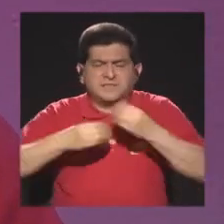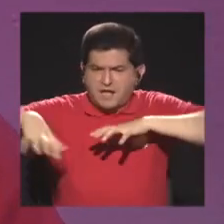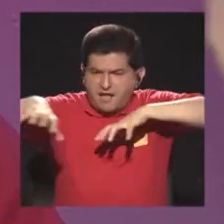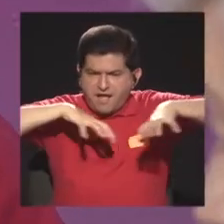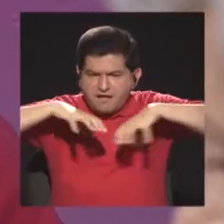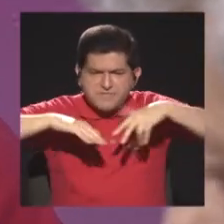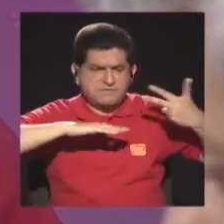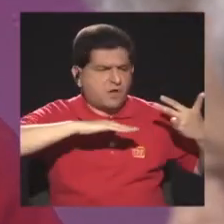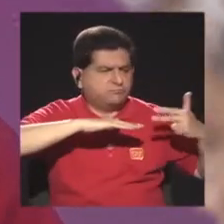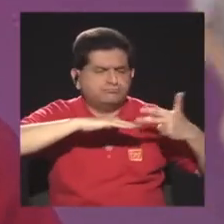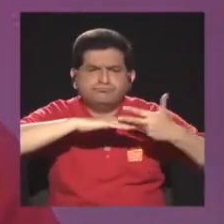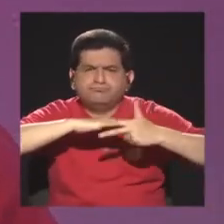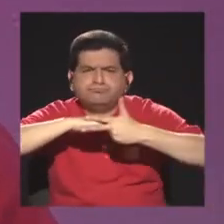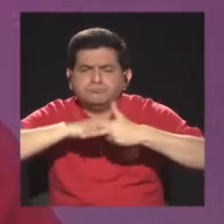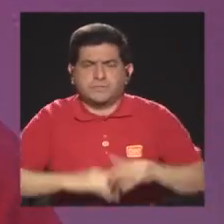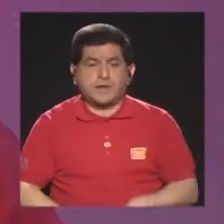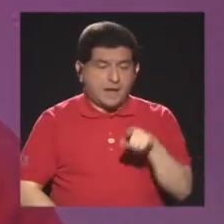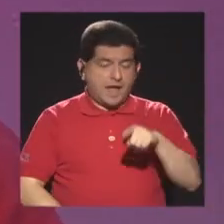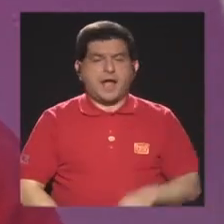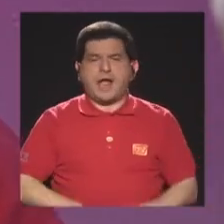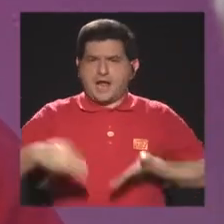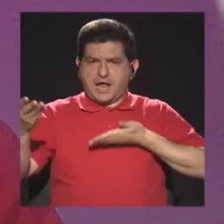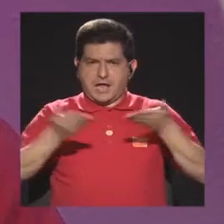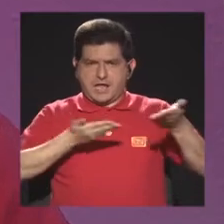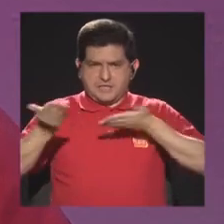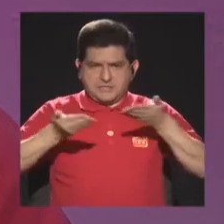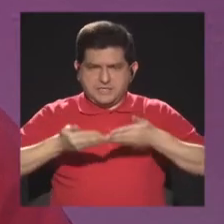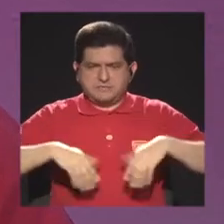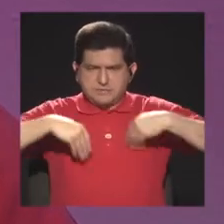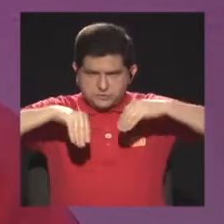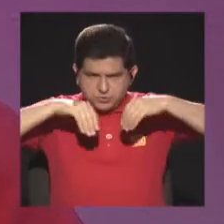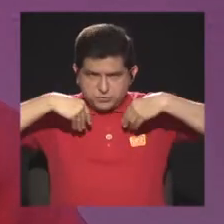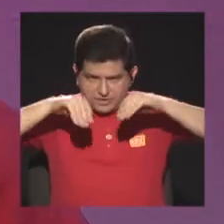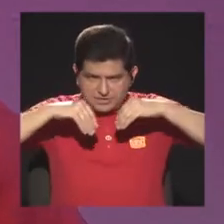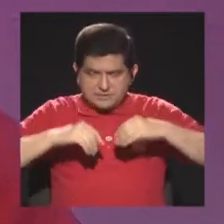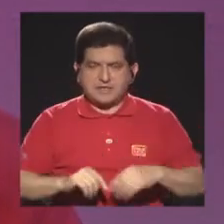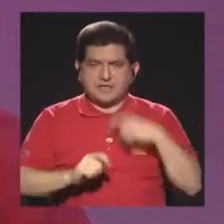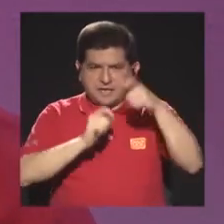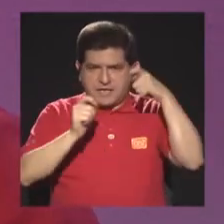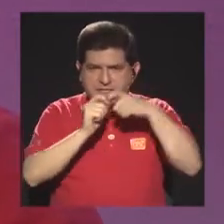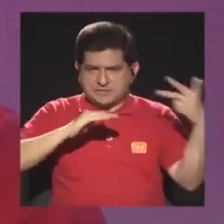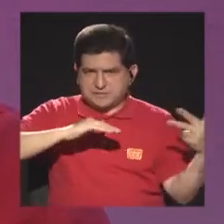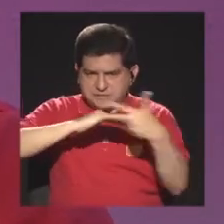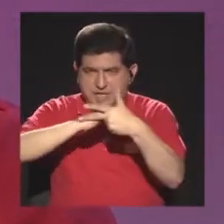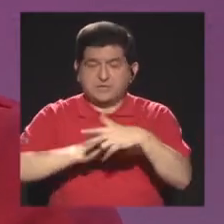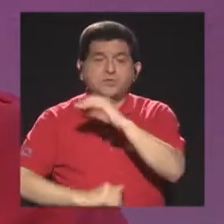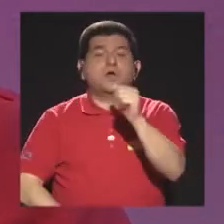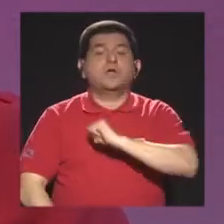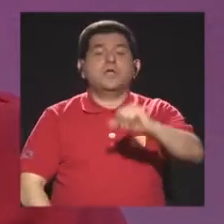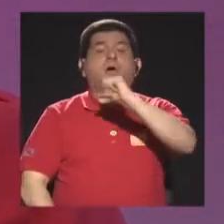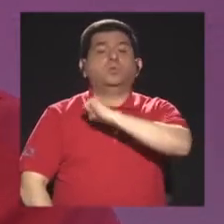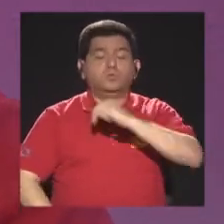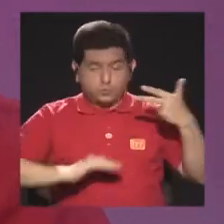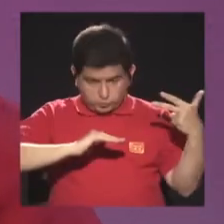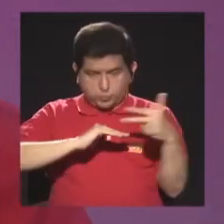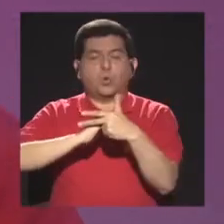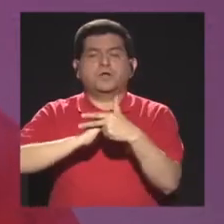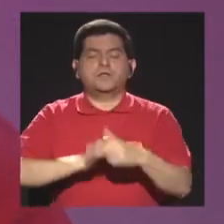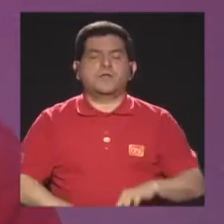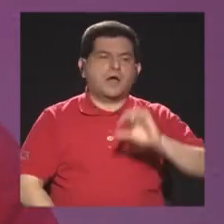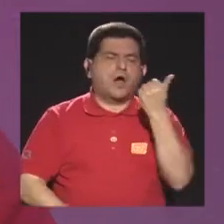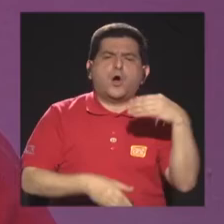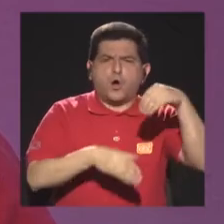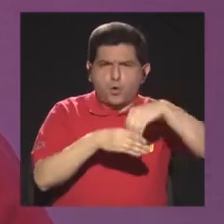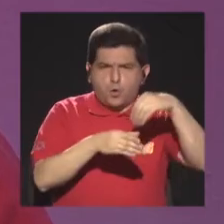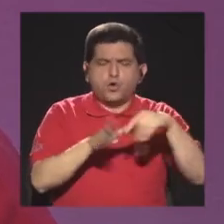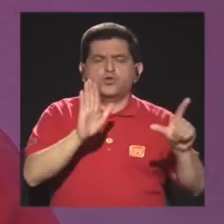actividad portuaria, en la venta de servicios portuarios, y también en la autoridad portuaria, y tenemos otro componente ahí